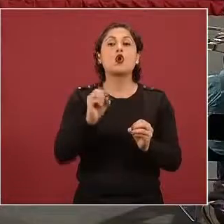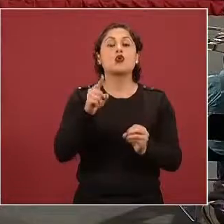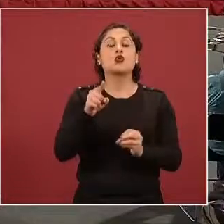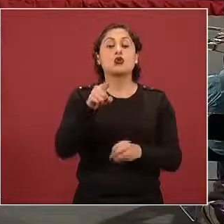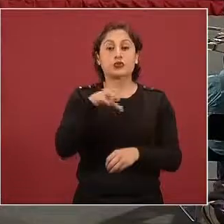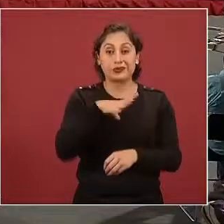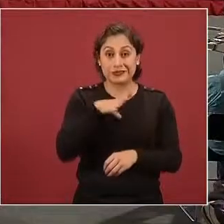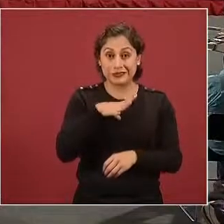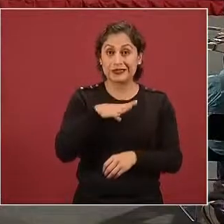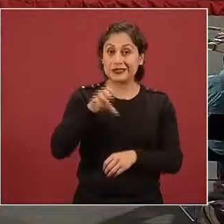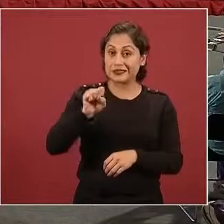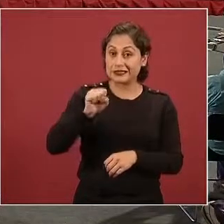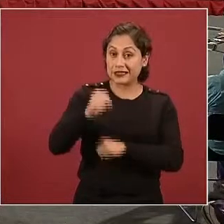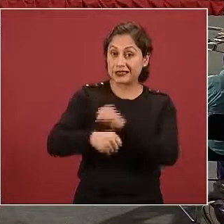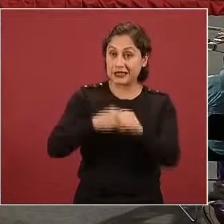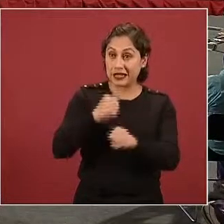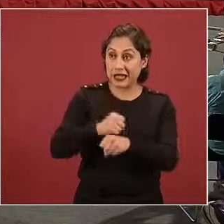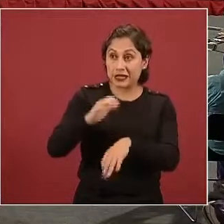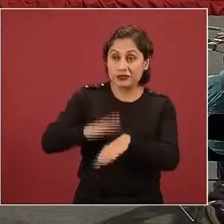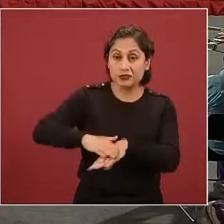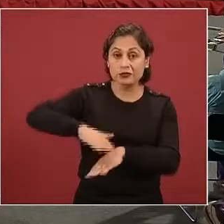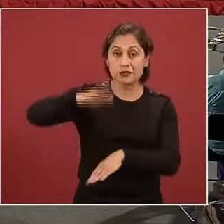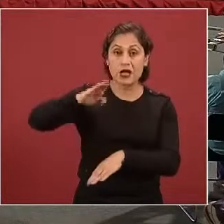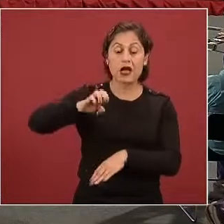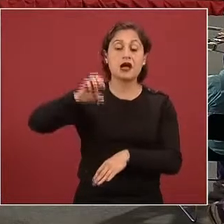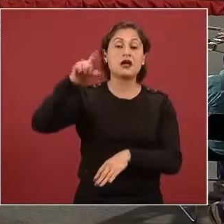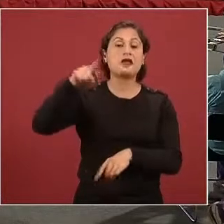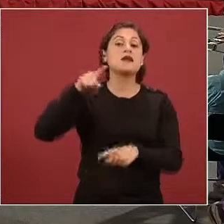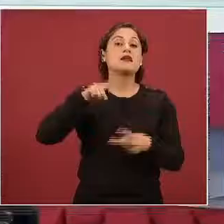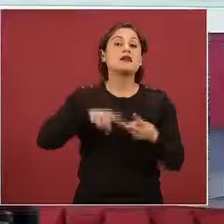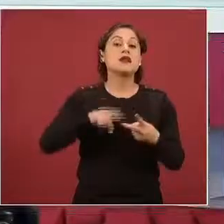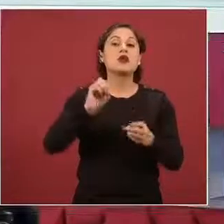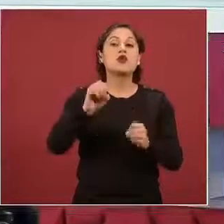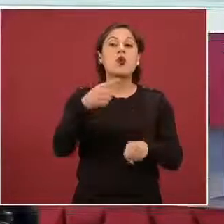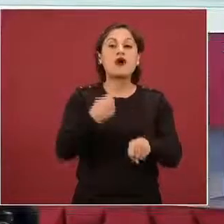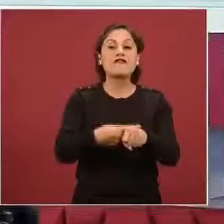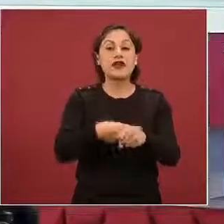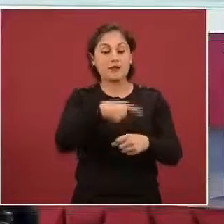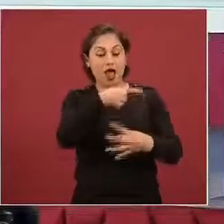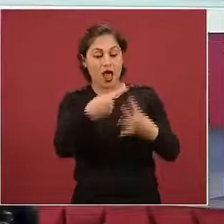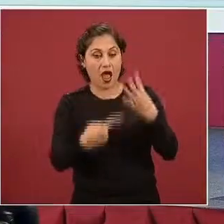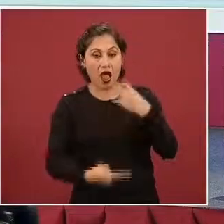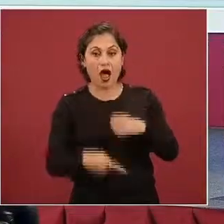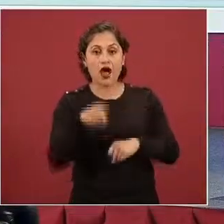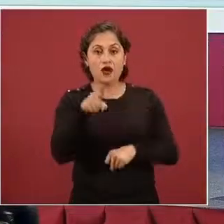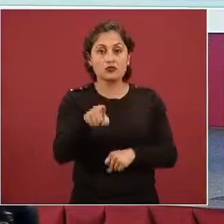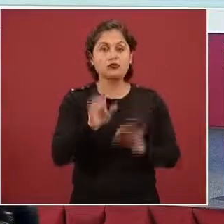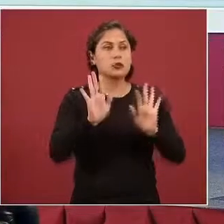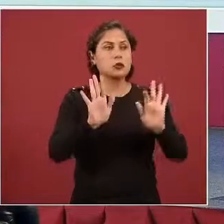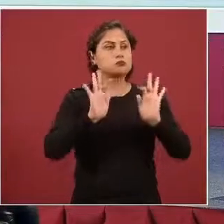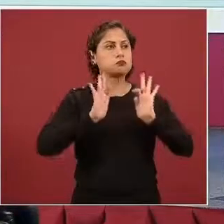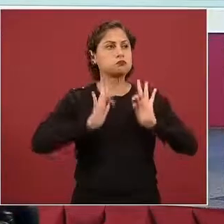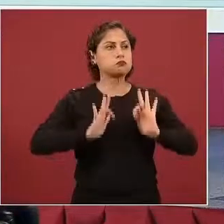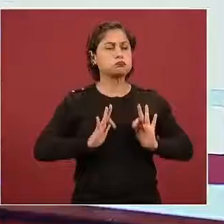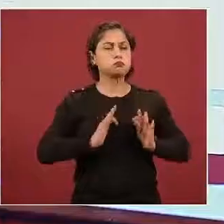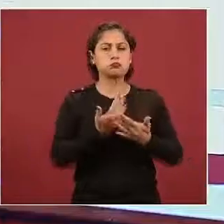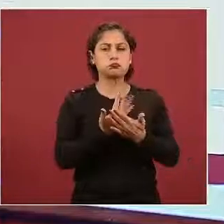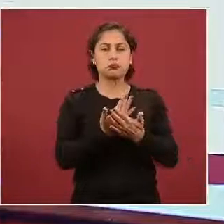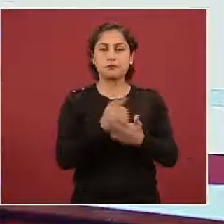más años o alguna enfermedad crónica de las que acabo de mencionar, por favor no se espere, por favor vaya a atención